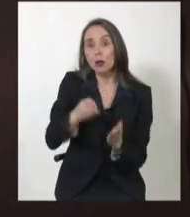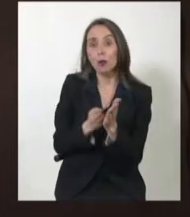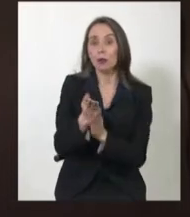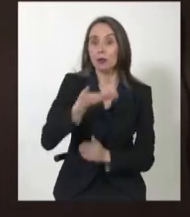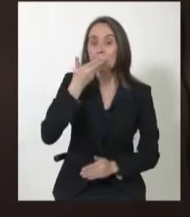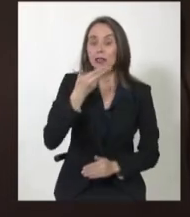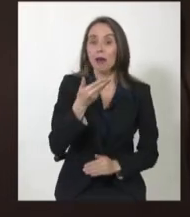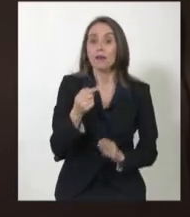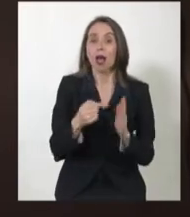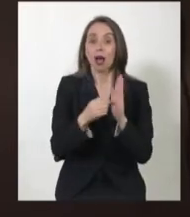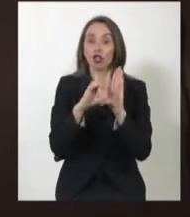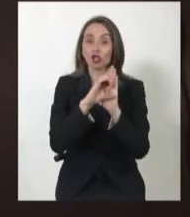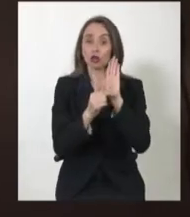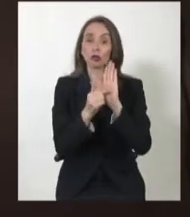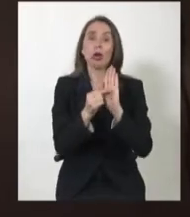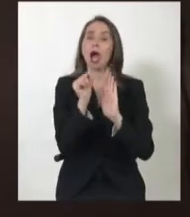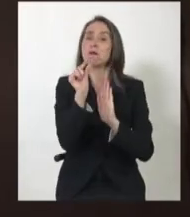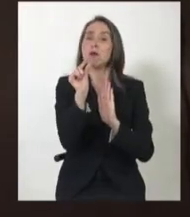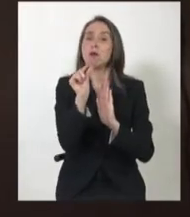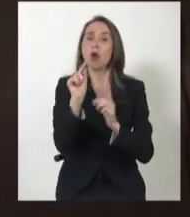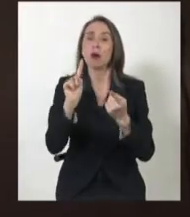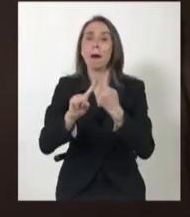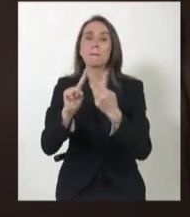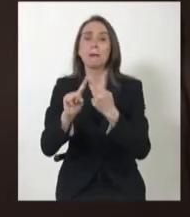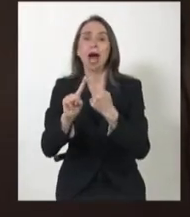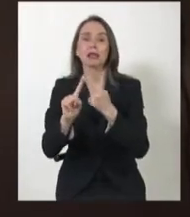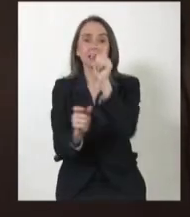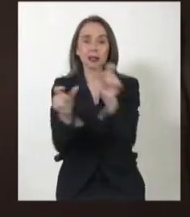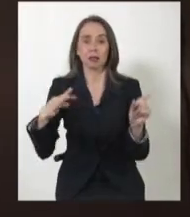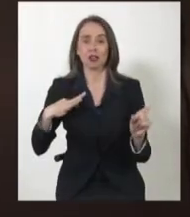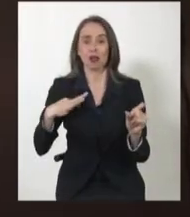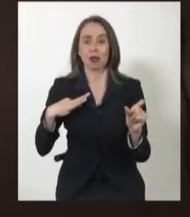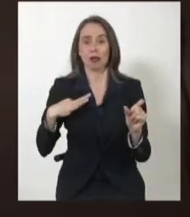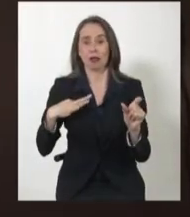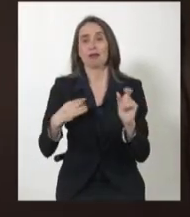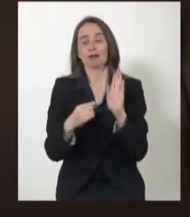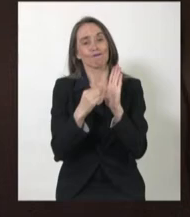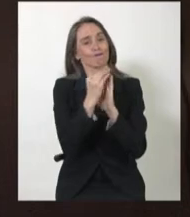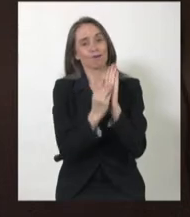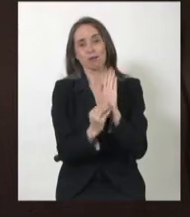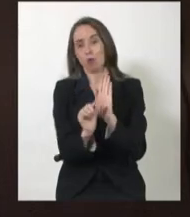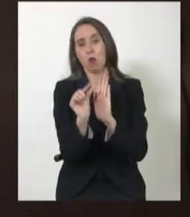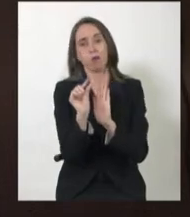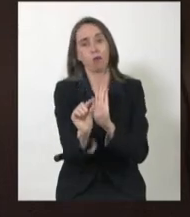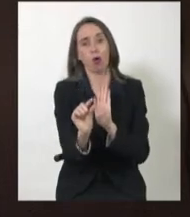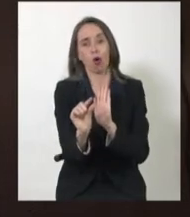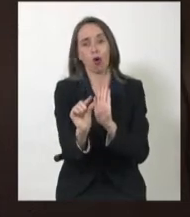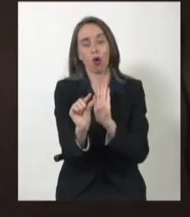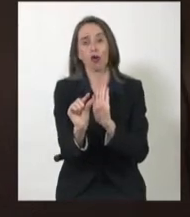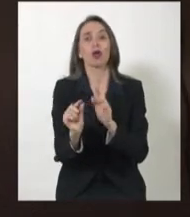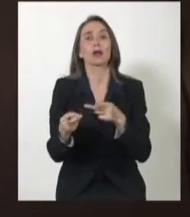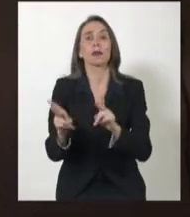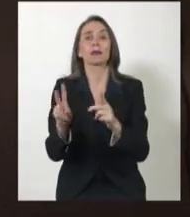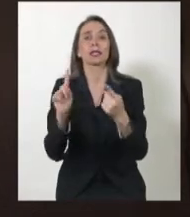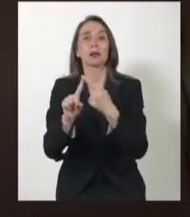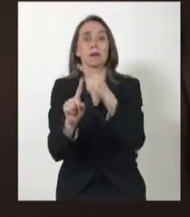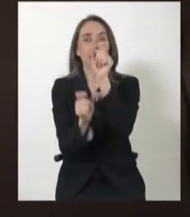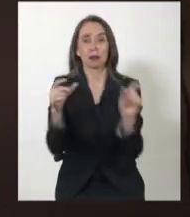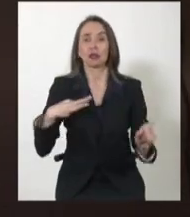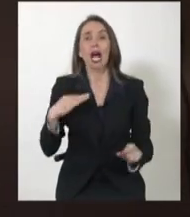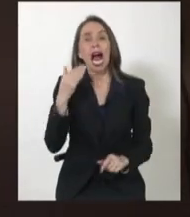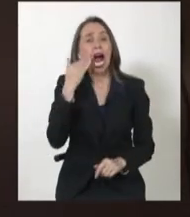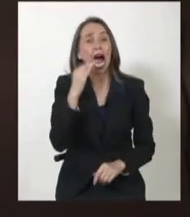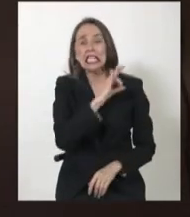un déficit de participación en nuestra constitución. Hay muy pocas instancias de participación, yo creo que